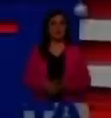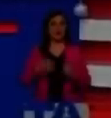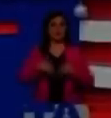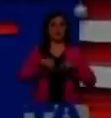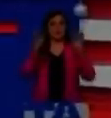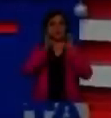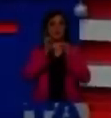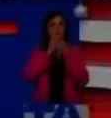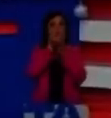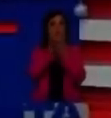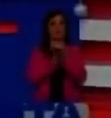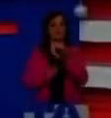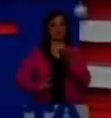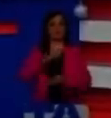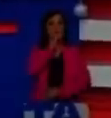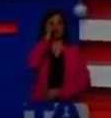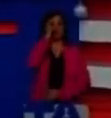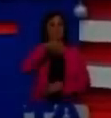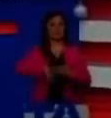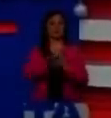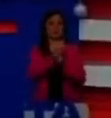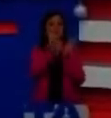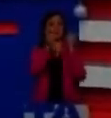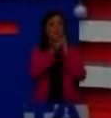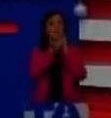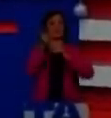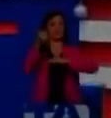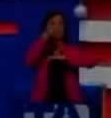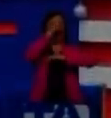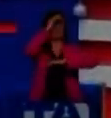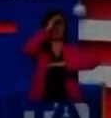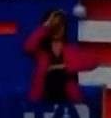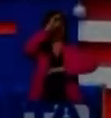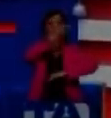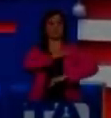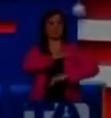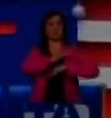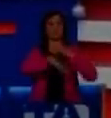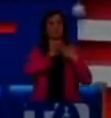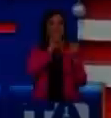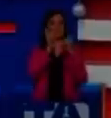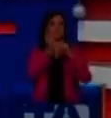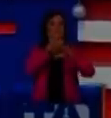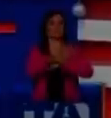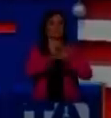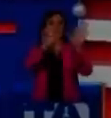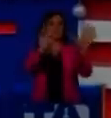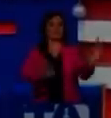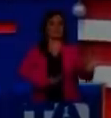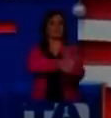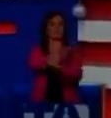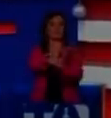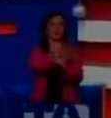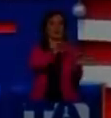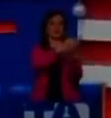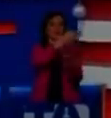Seguimos informando, el presidente Rafael Correa hizo nuevos cambios a la cúpula de las Fuerzas Armadas. Tras las modificaciones, 8 oficiales fueron